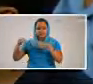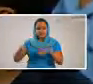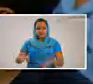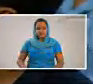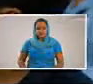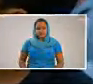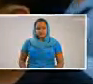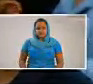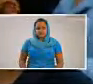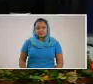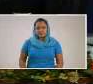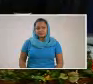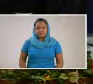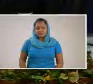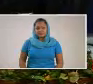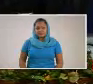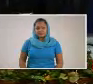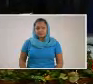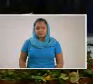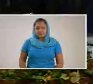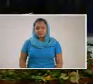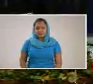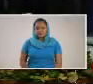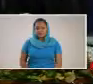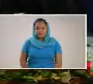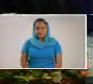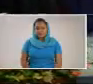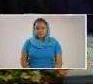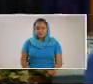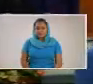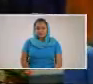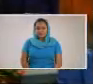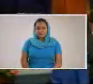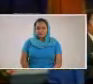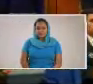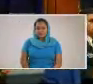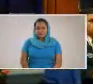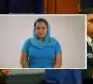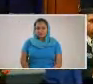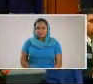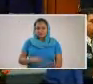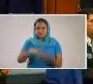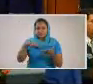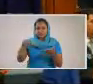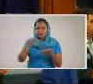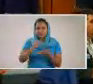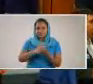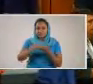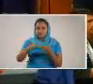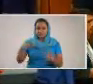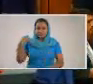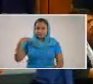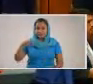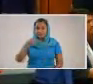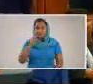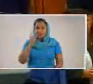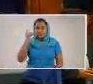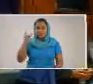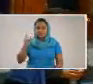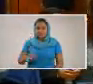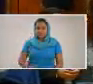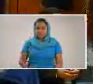Le voy a rogar que se ponga de pie. No sé si hay algo específico por lo que debemos orar. ¿Sí? A ver, hermanos, por favor.